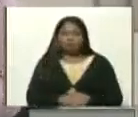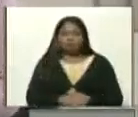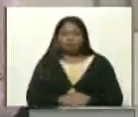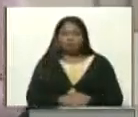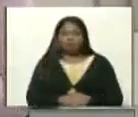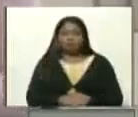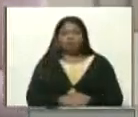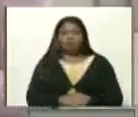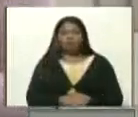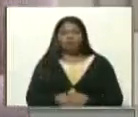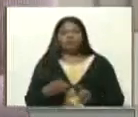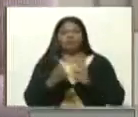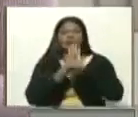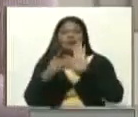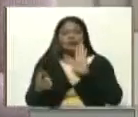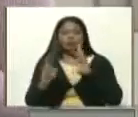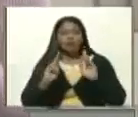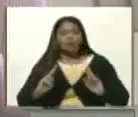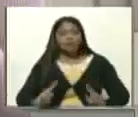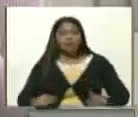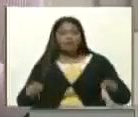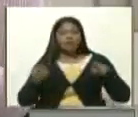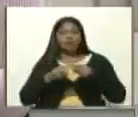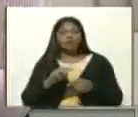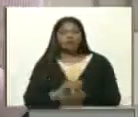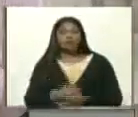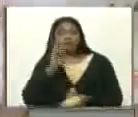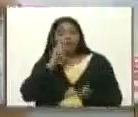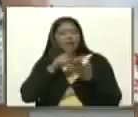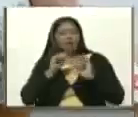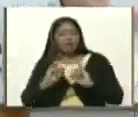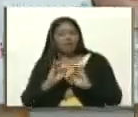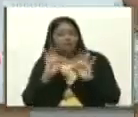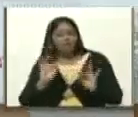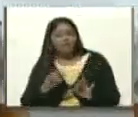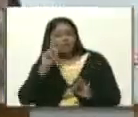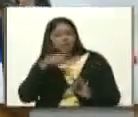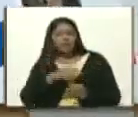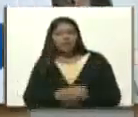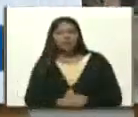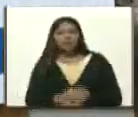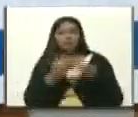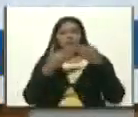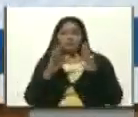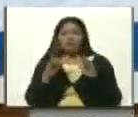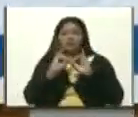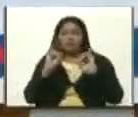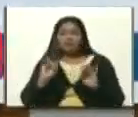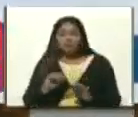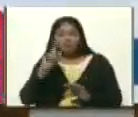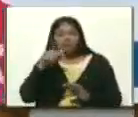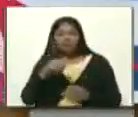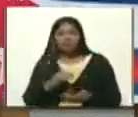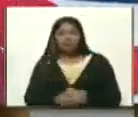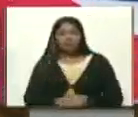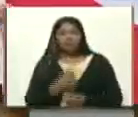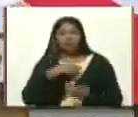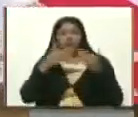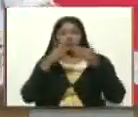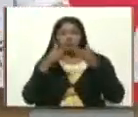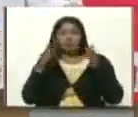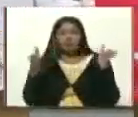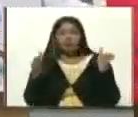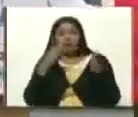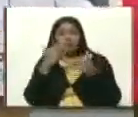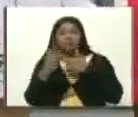internacional humanitario. Pero el precedente que se sienta es que al permitir esto, le estamos abriendo las